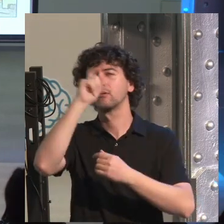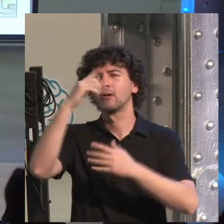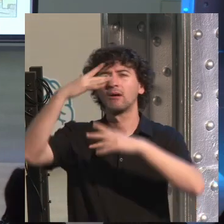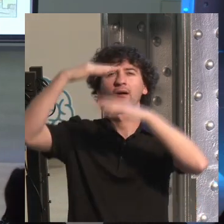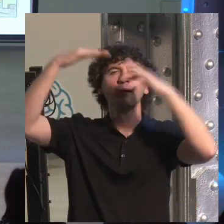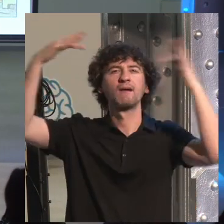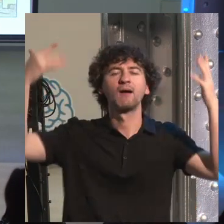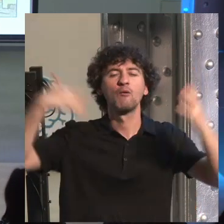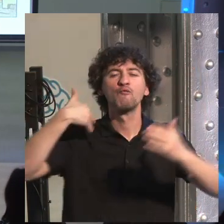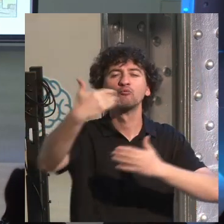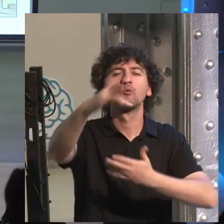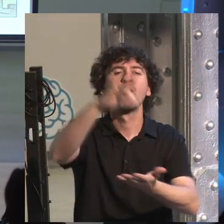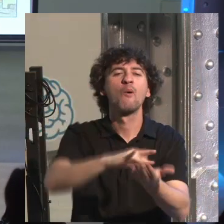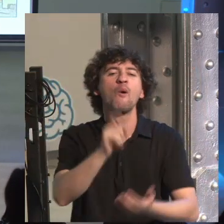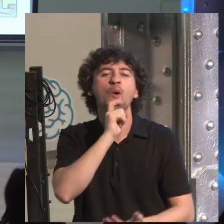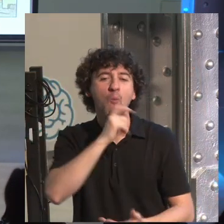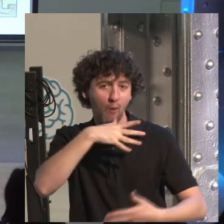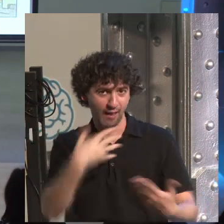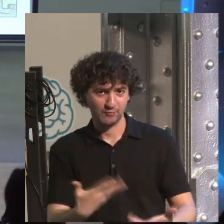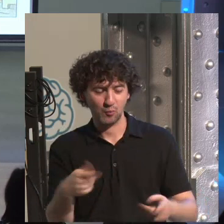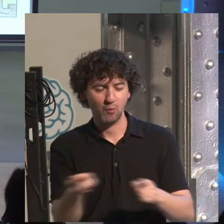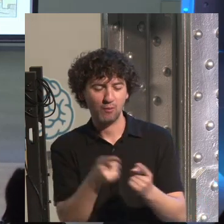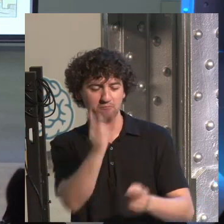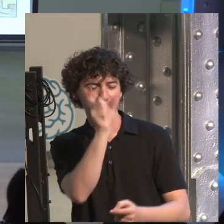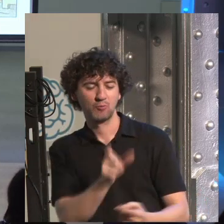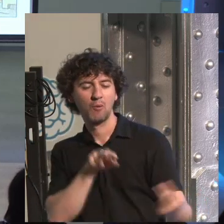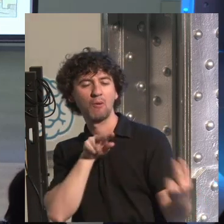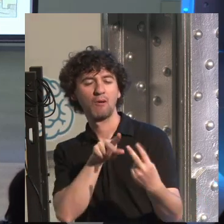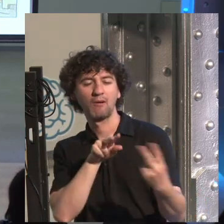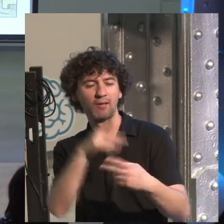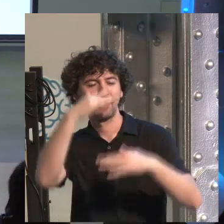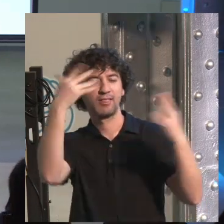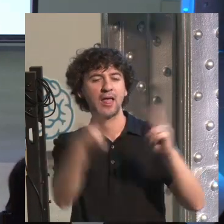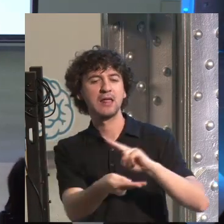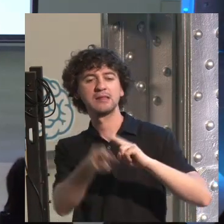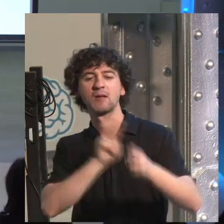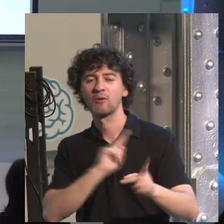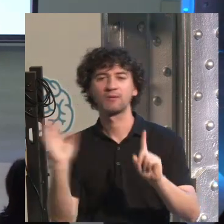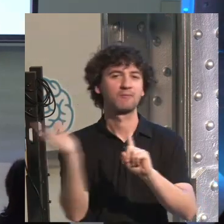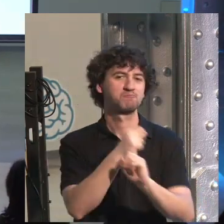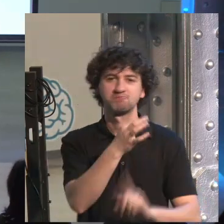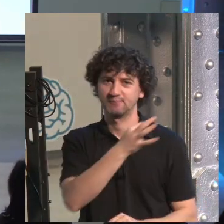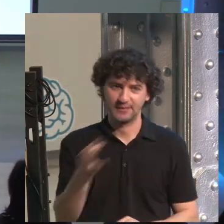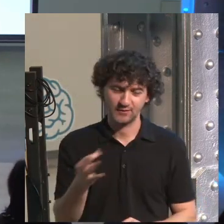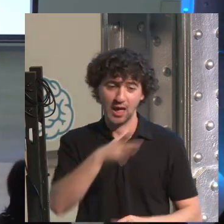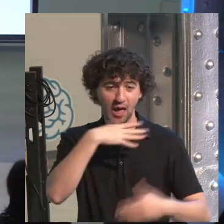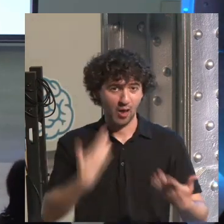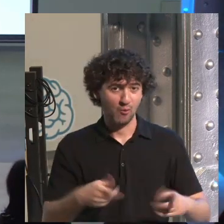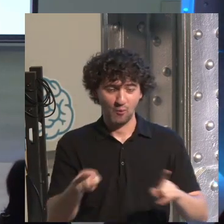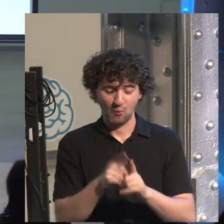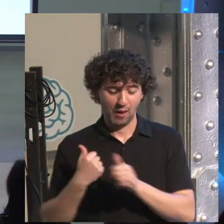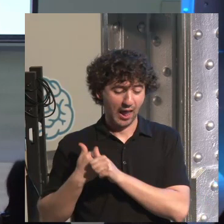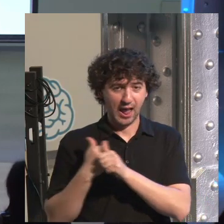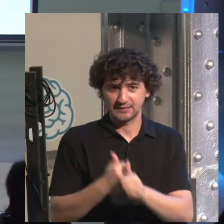asistente personal. Sería algo a lo que tú podrías hablar y haría lo que tú dijeses. Ahora mismo todos tenemos un asistente personal en nuestro